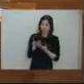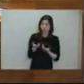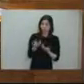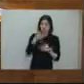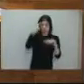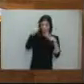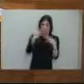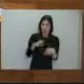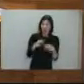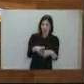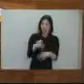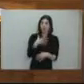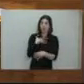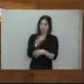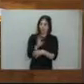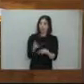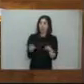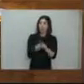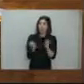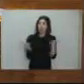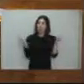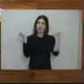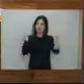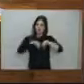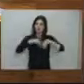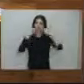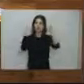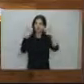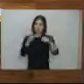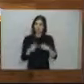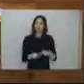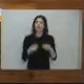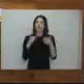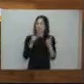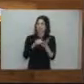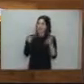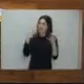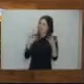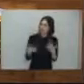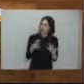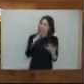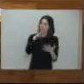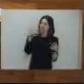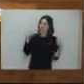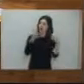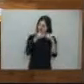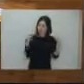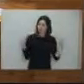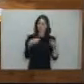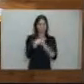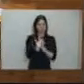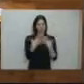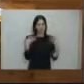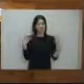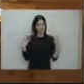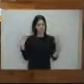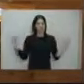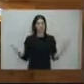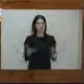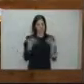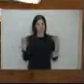que podía haber sido un acuerdo presupuestario de emergencia para una Asturias en emergencia,